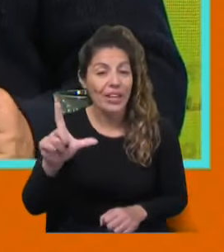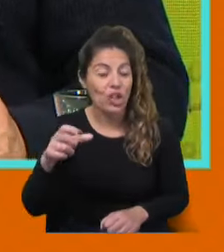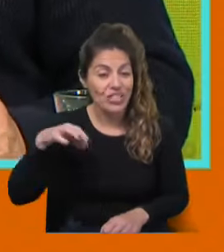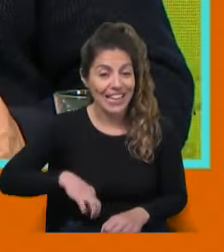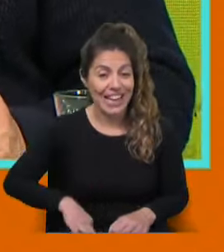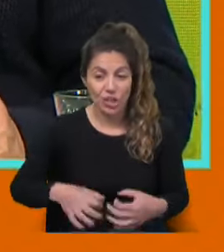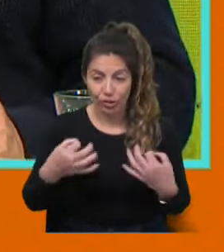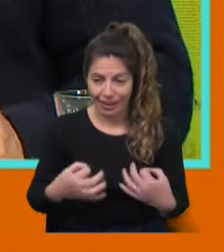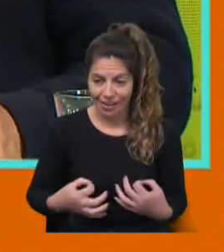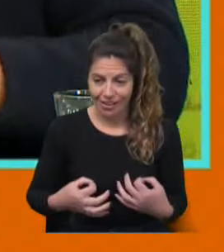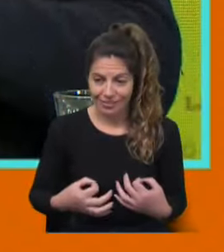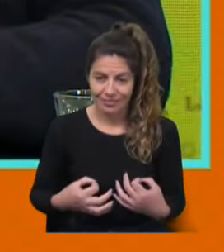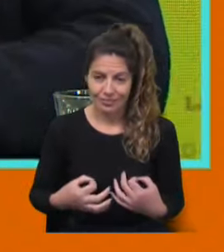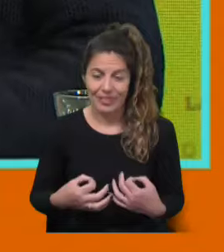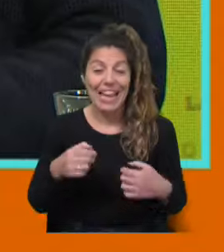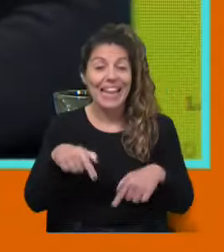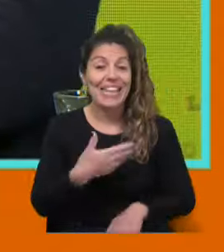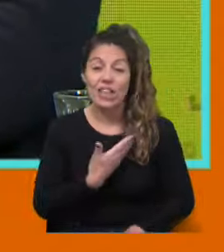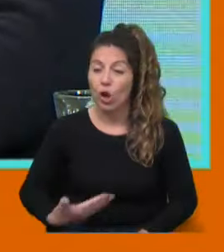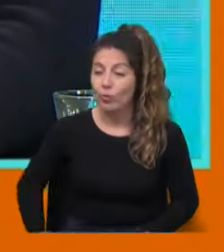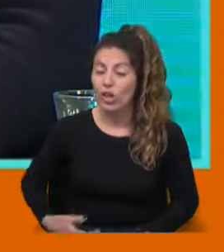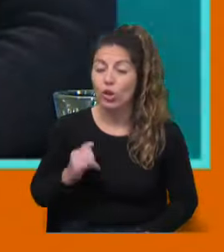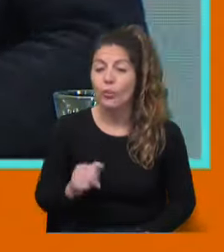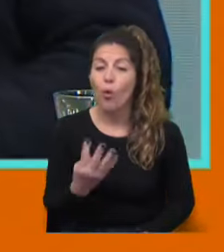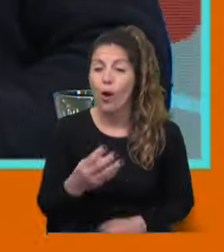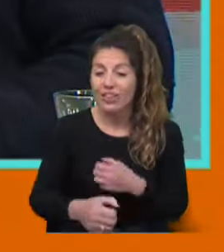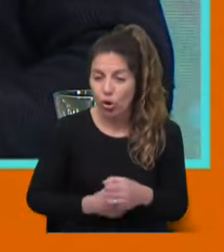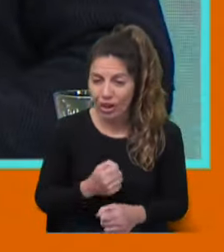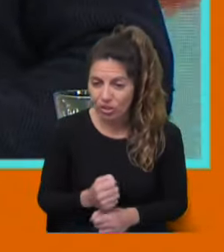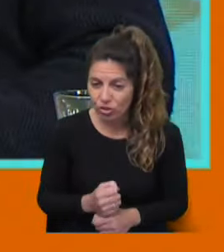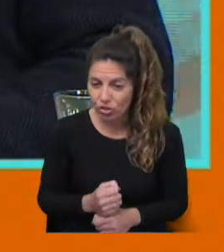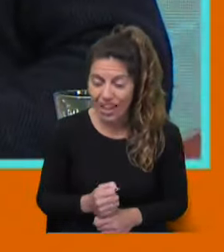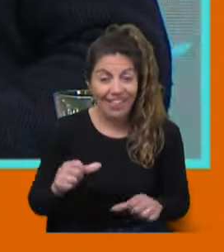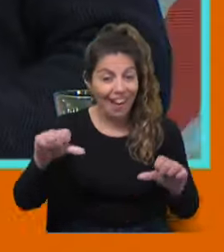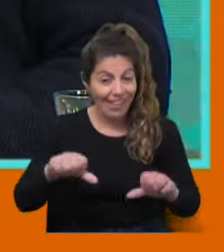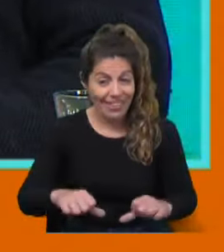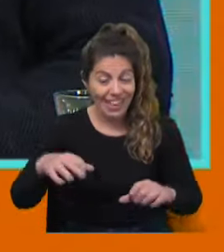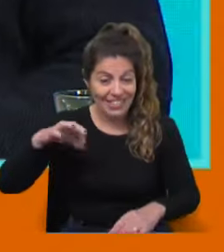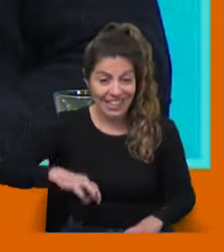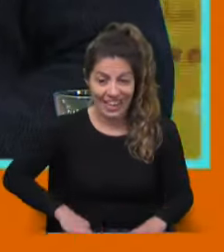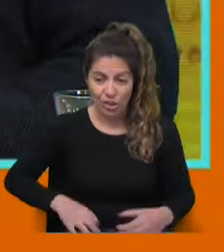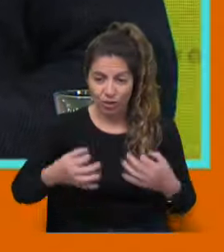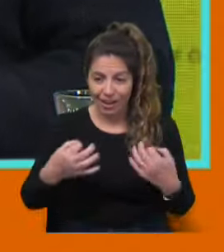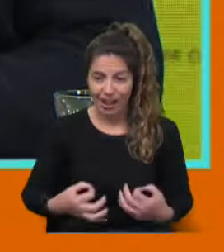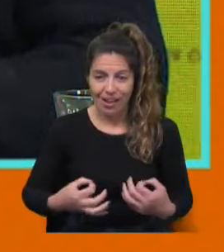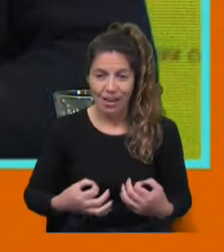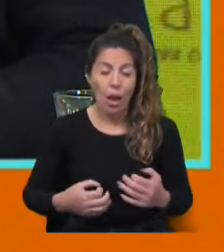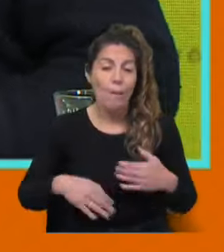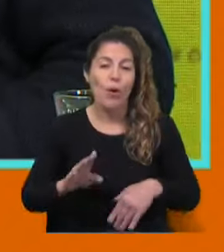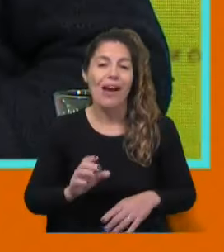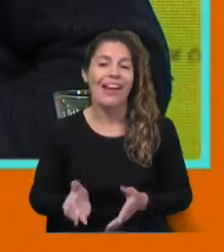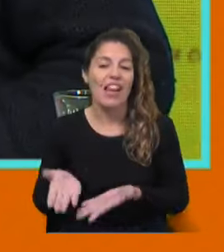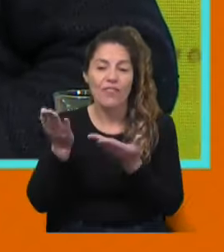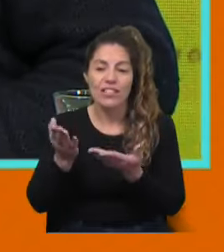salario real. En este gobierno tuvimos 4 años de caída de salario real, por más que la inflación